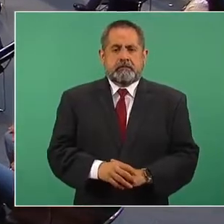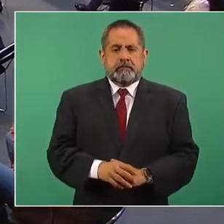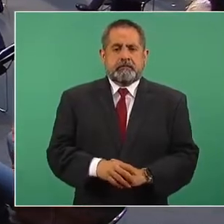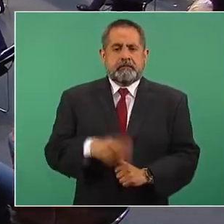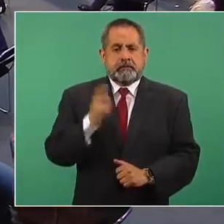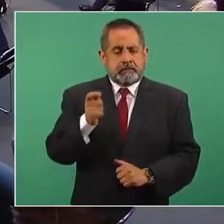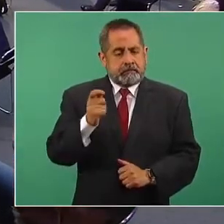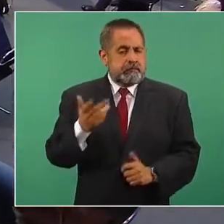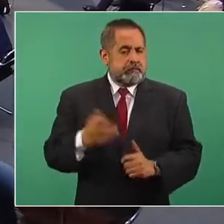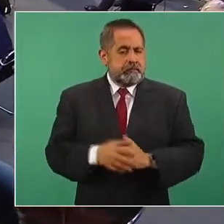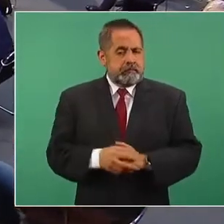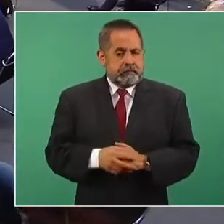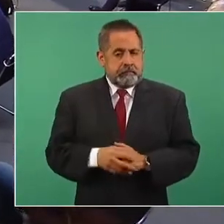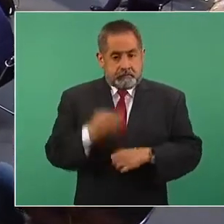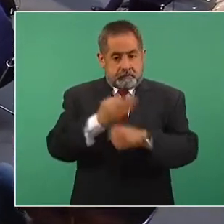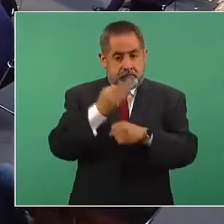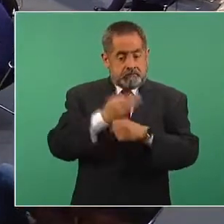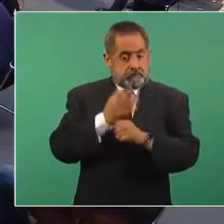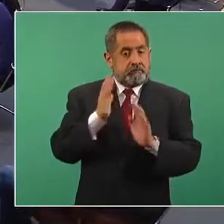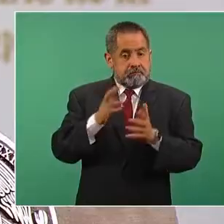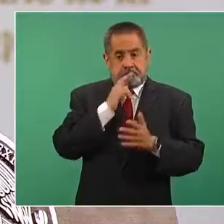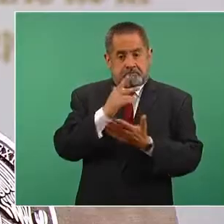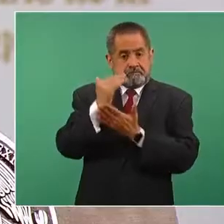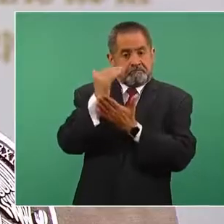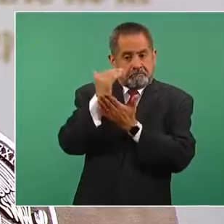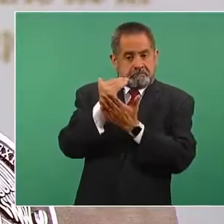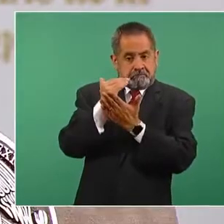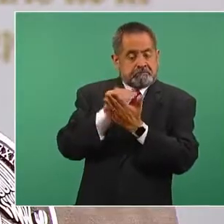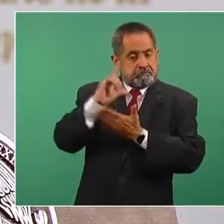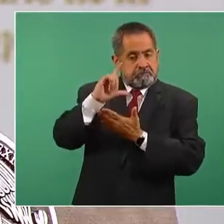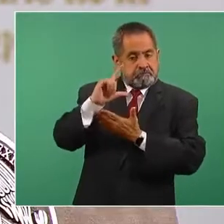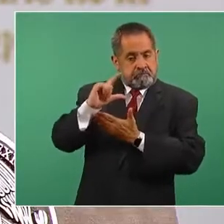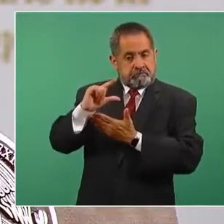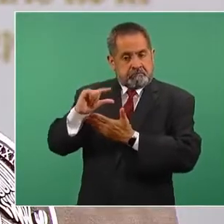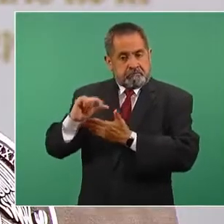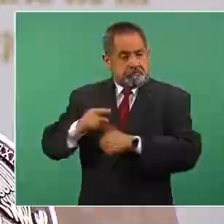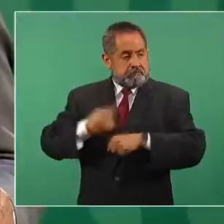Entonces, ahora que vamos bajando en contagios,